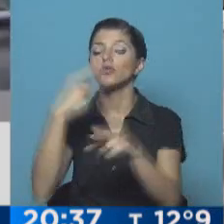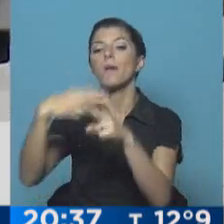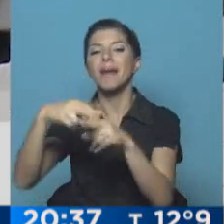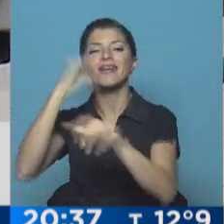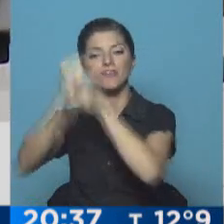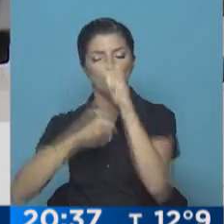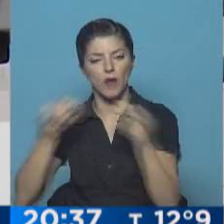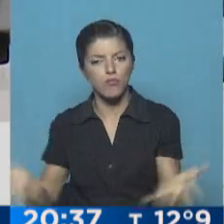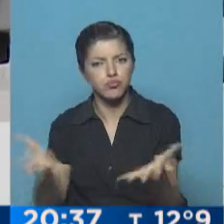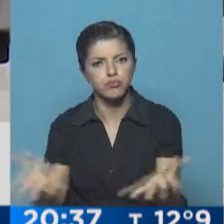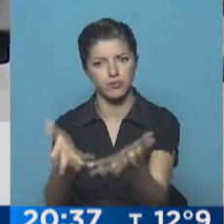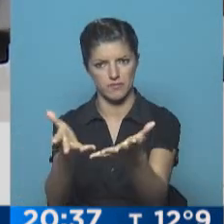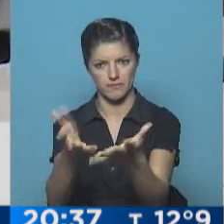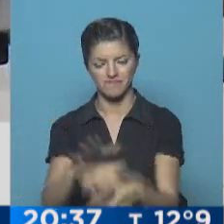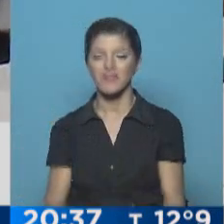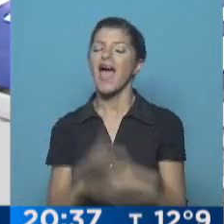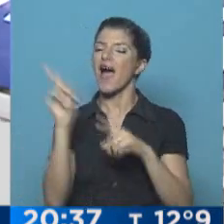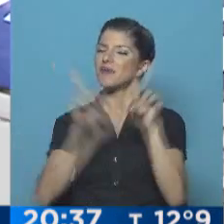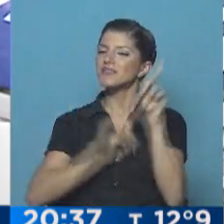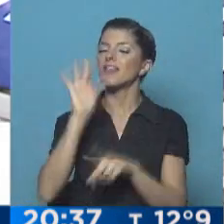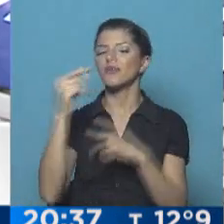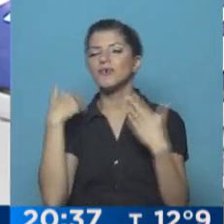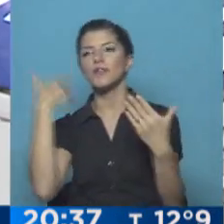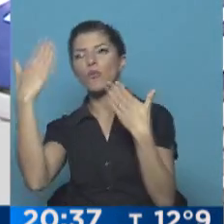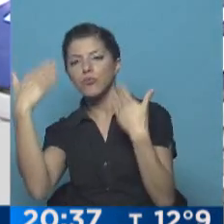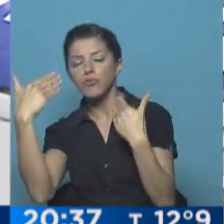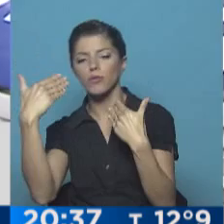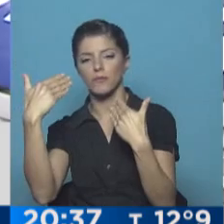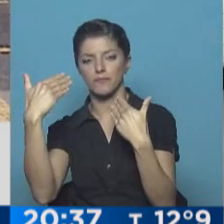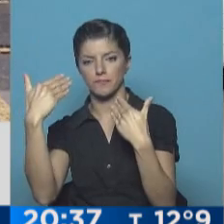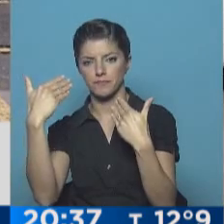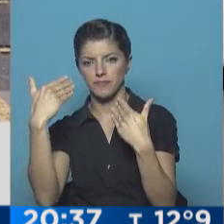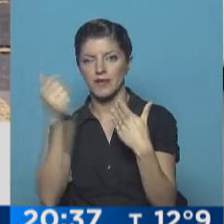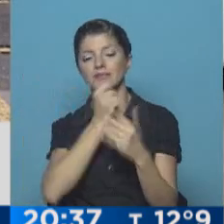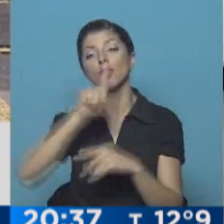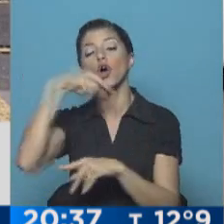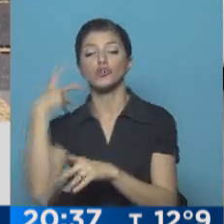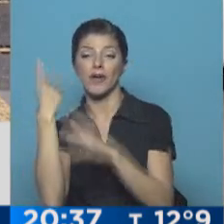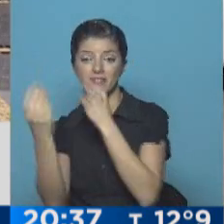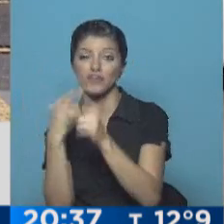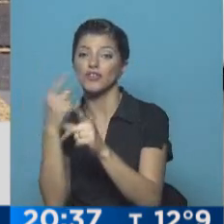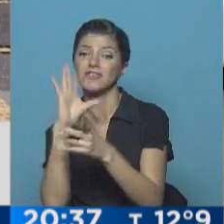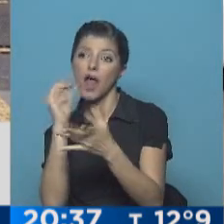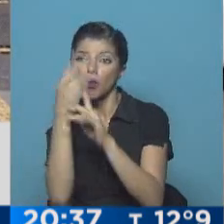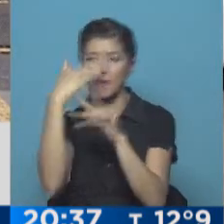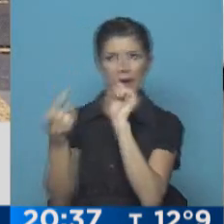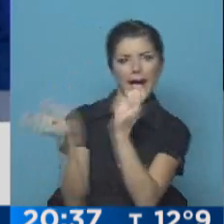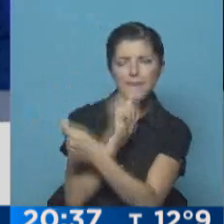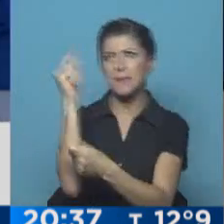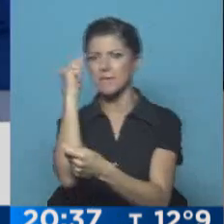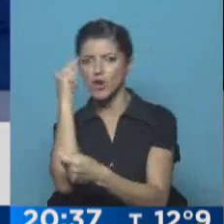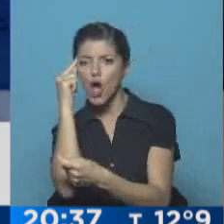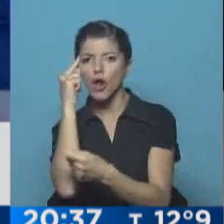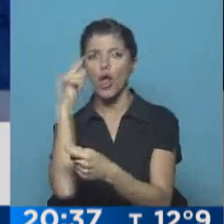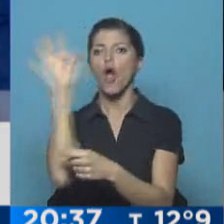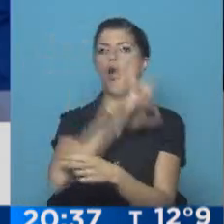industriales. Es muy difícil a veces llevar debates cuando un candidato a veces dice una cosa y después dicen otra, o se